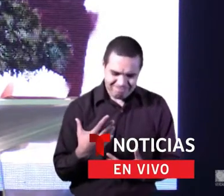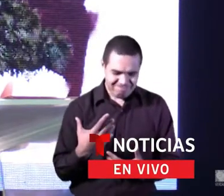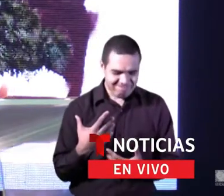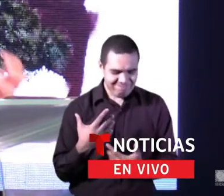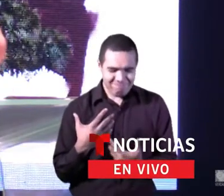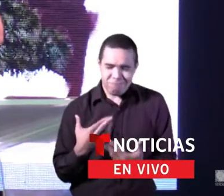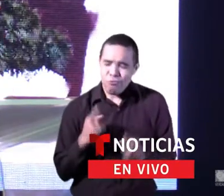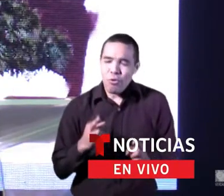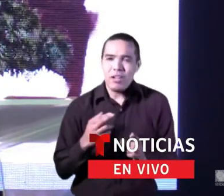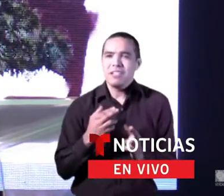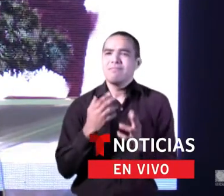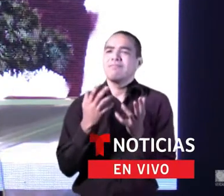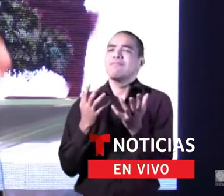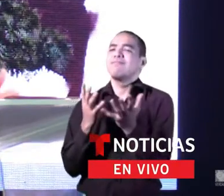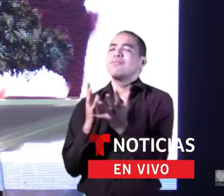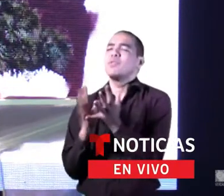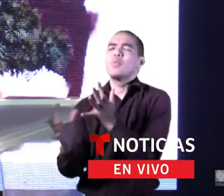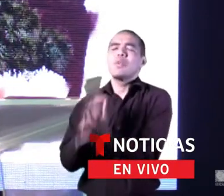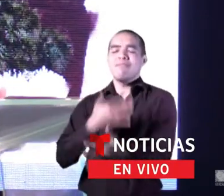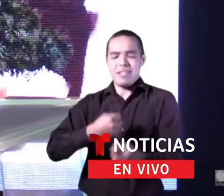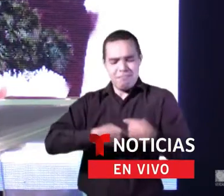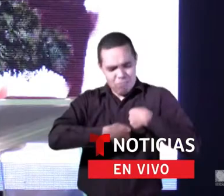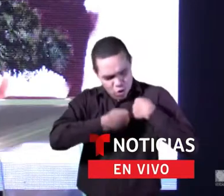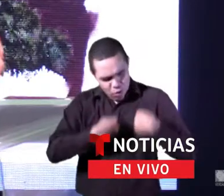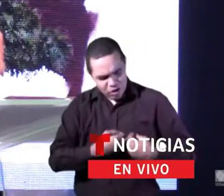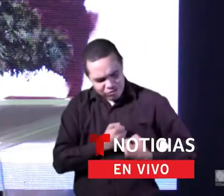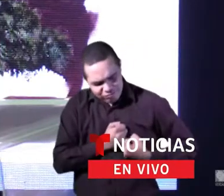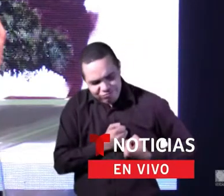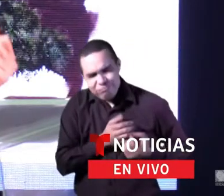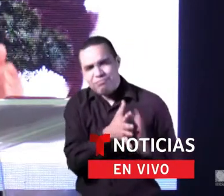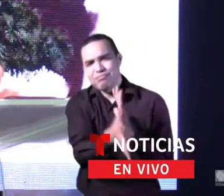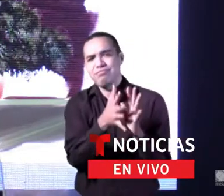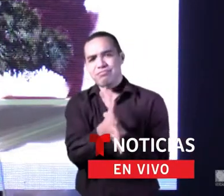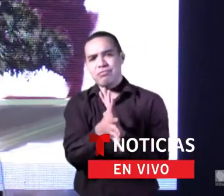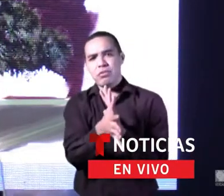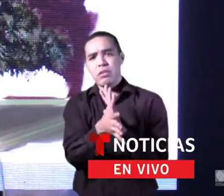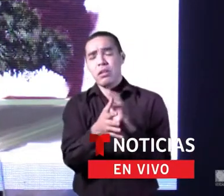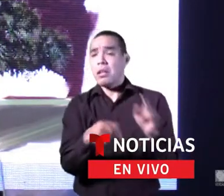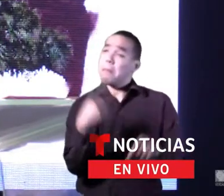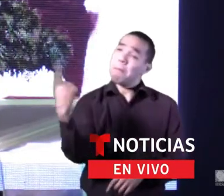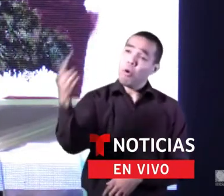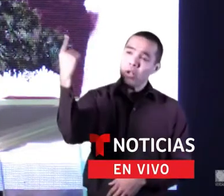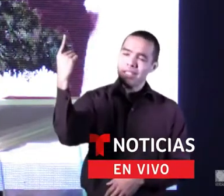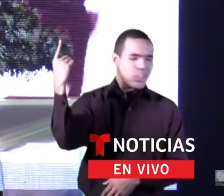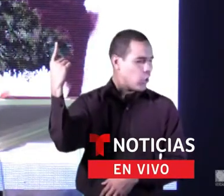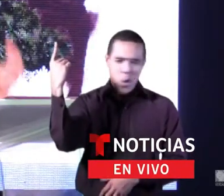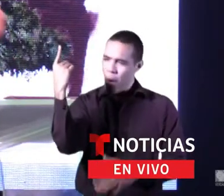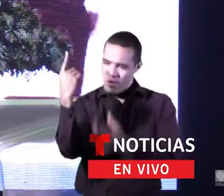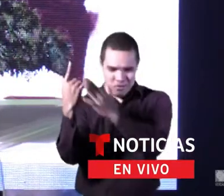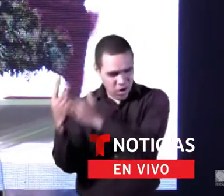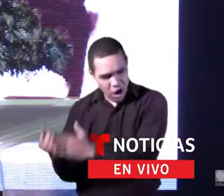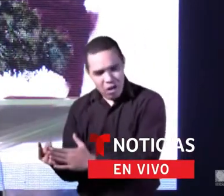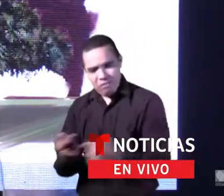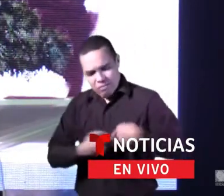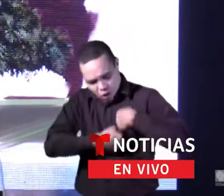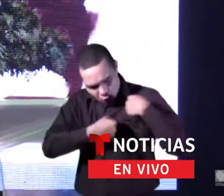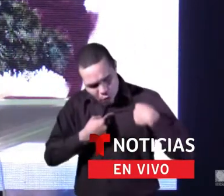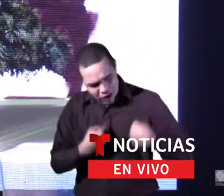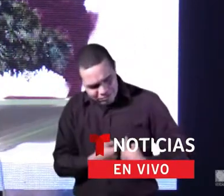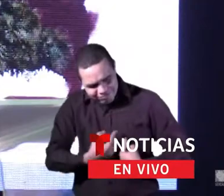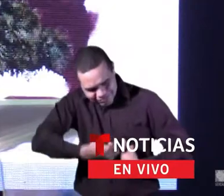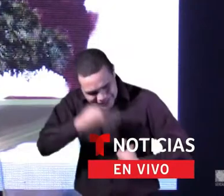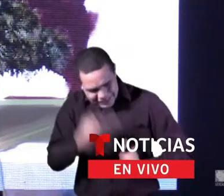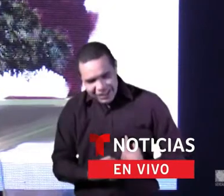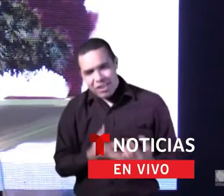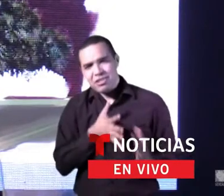hablar desde su corazón no desde la política desde su corazón